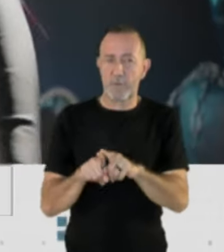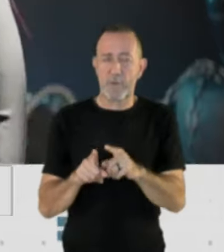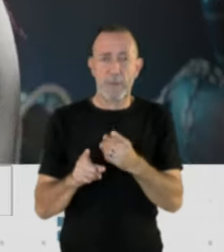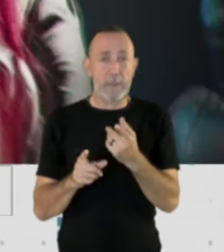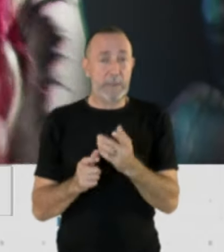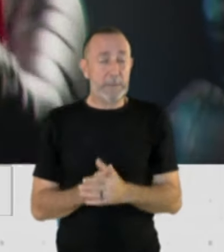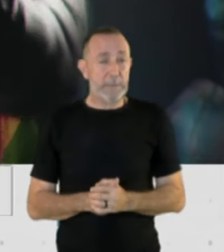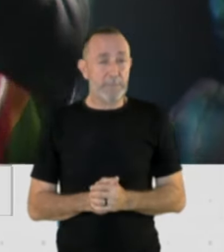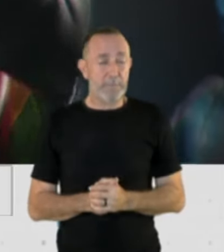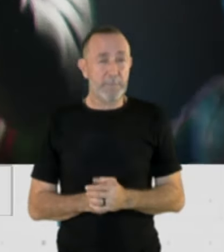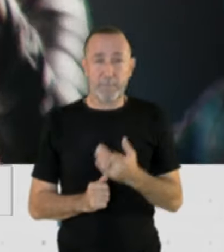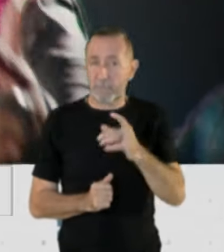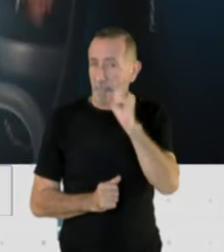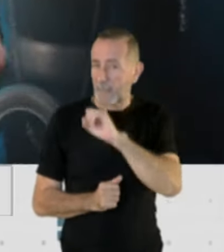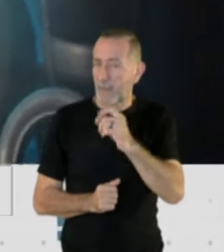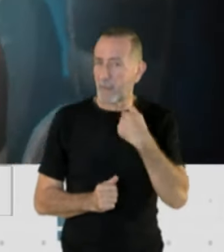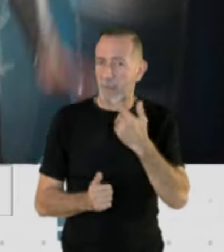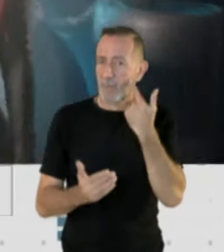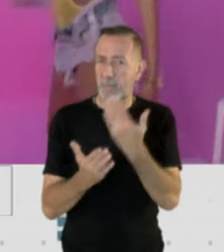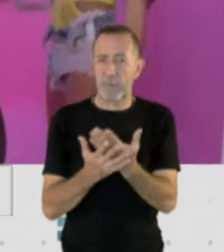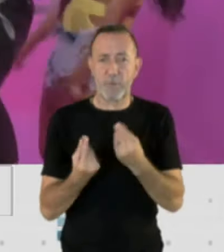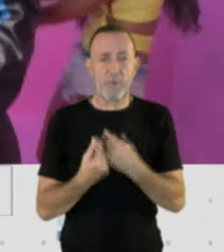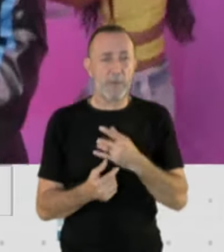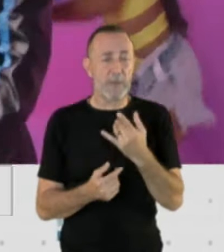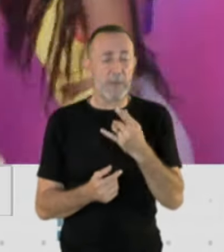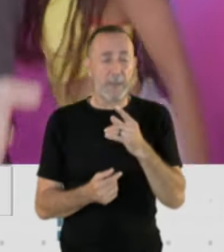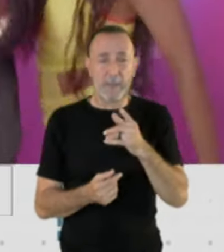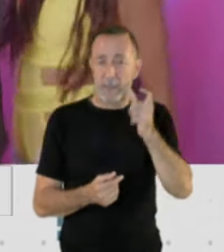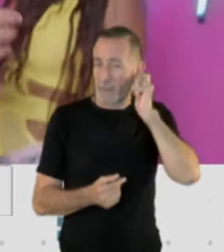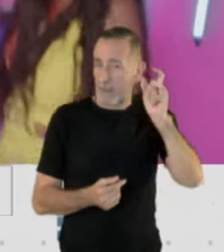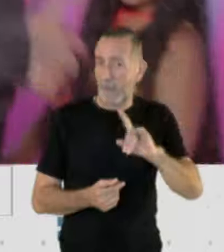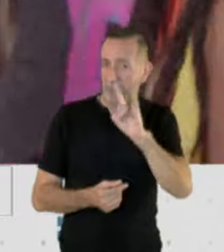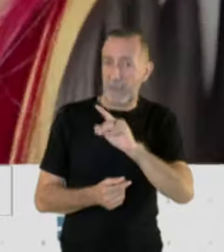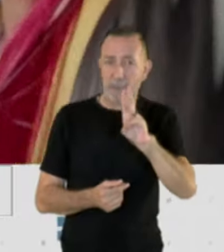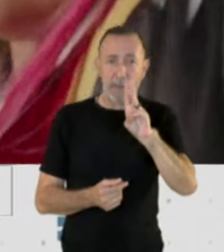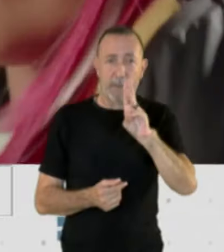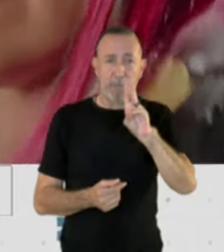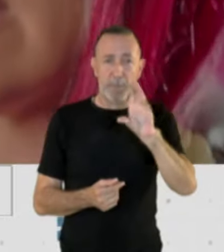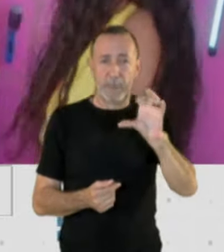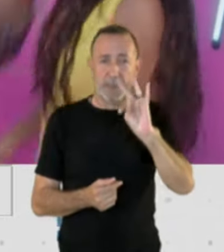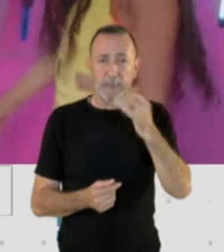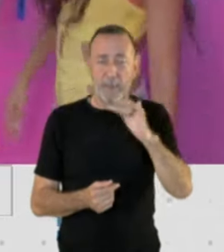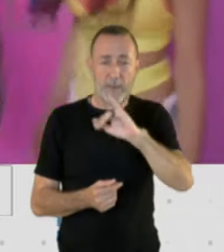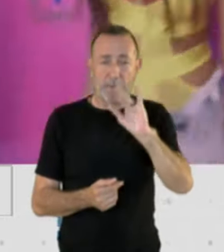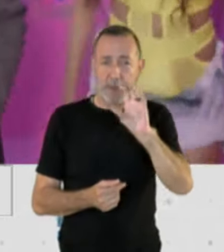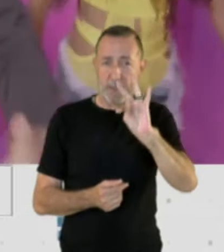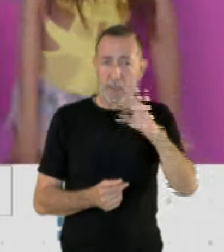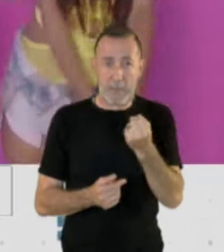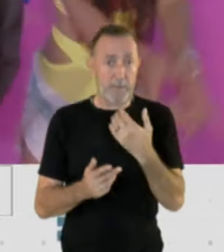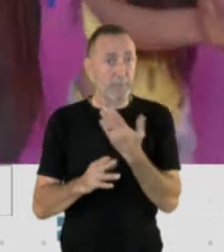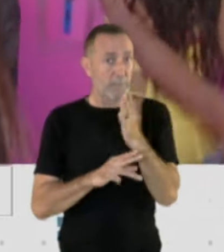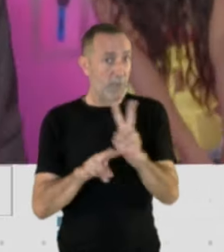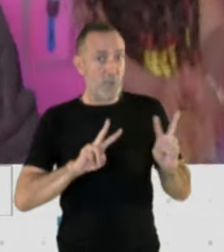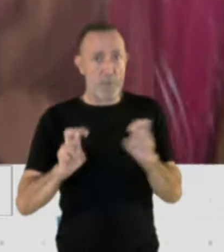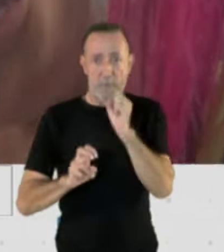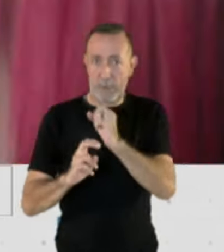con la canaria Paz esta noche será el día del estreno en la isla de tenerife y voy a cantar un pedacito para que